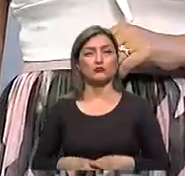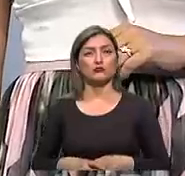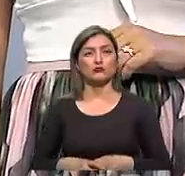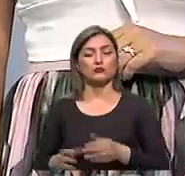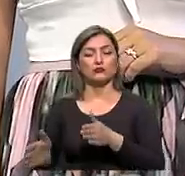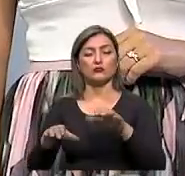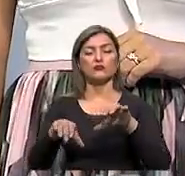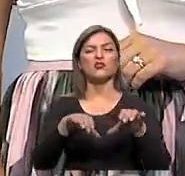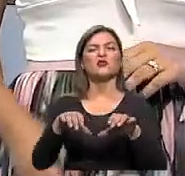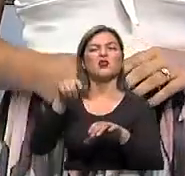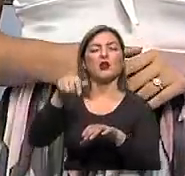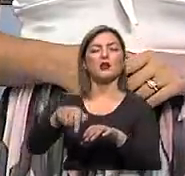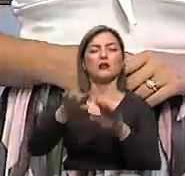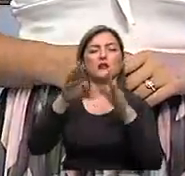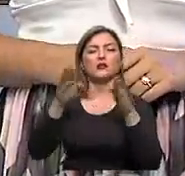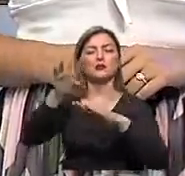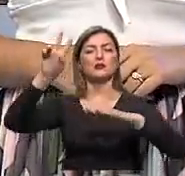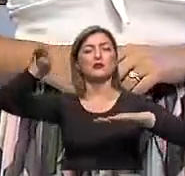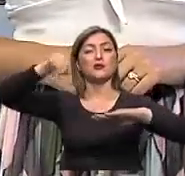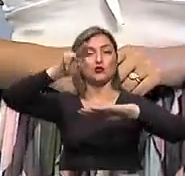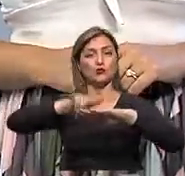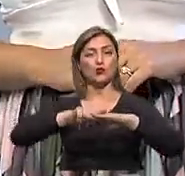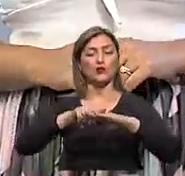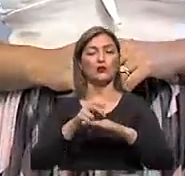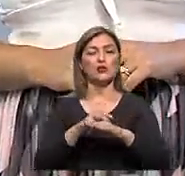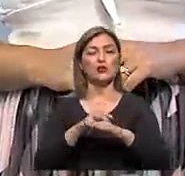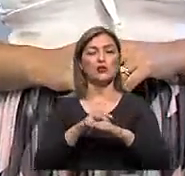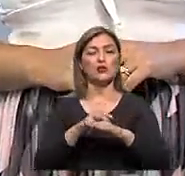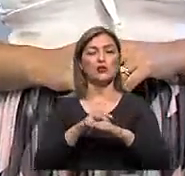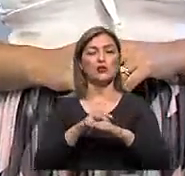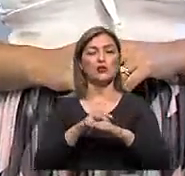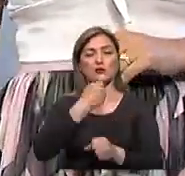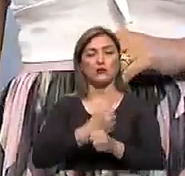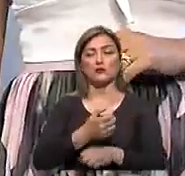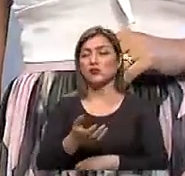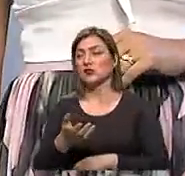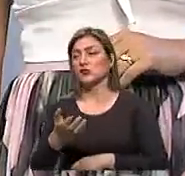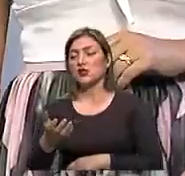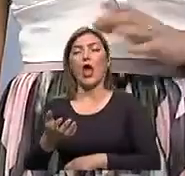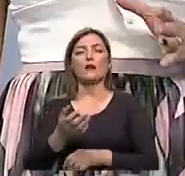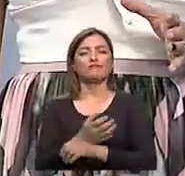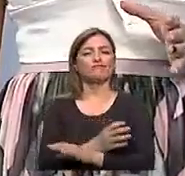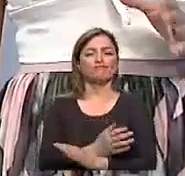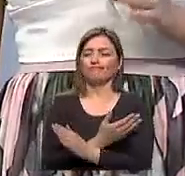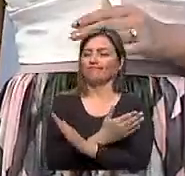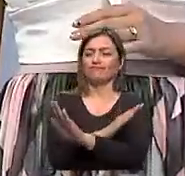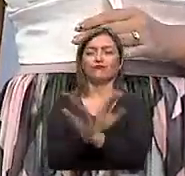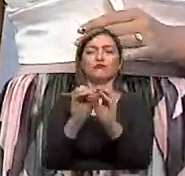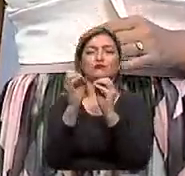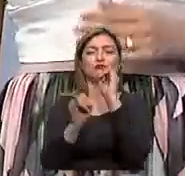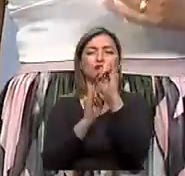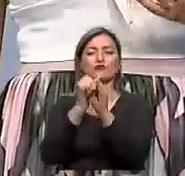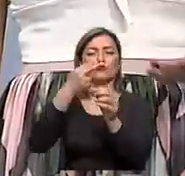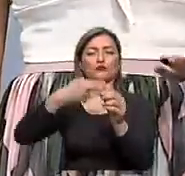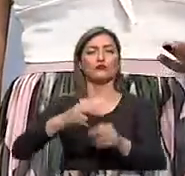Se activó en el país la Mesa Nacional para Prevenir la Mendicidad y el Trabajo Infantil. Participarán también organizaciones